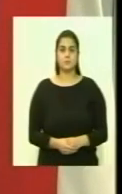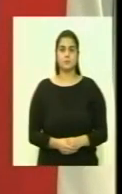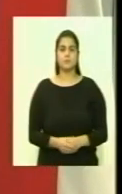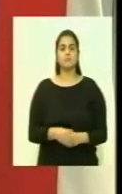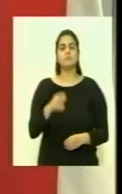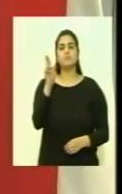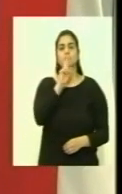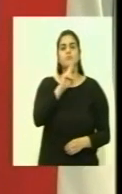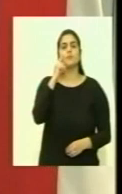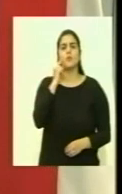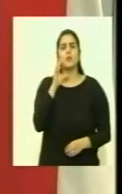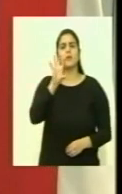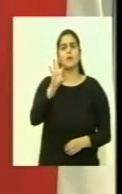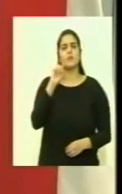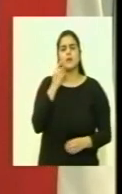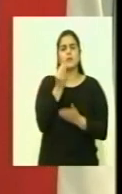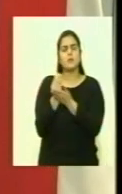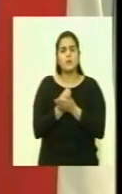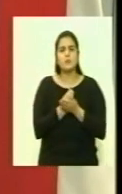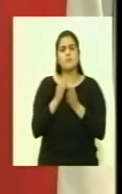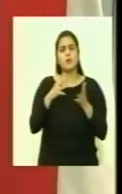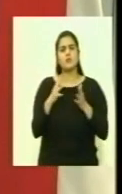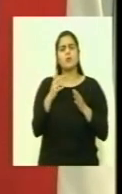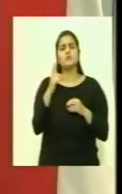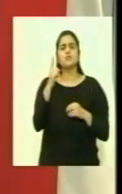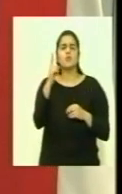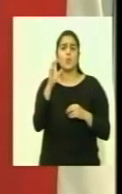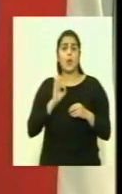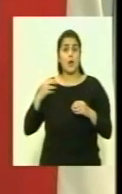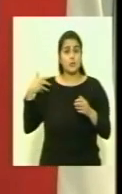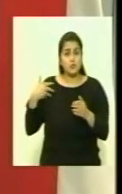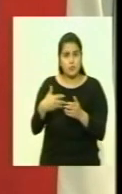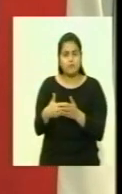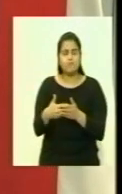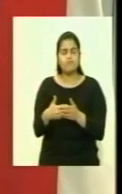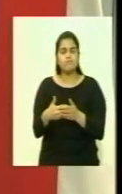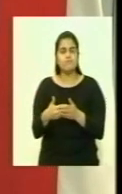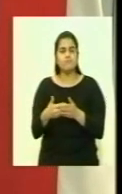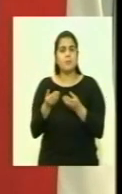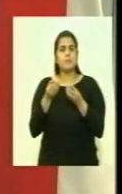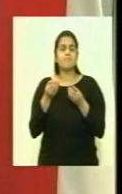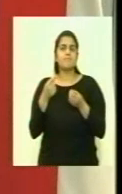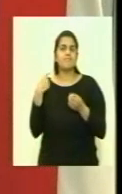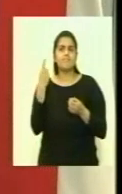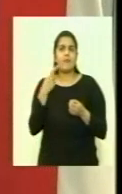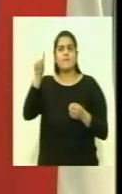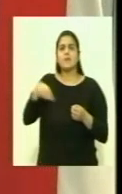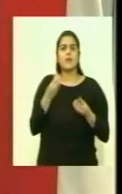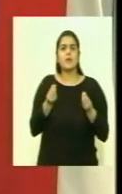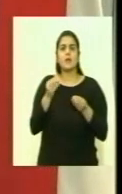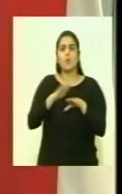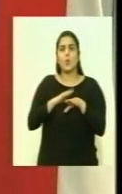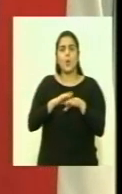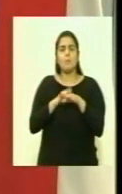Entrerrianas, entrerrianos, hace aproximadamente un año atrás y fruto de esta pandemia